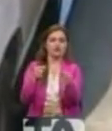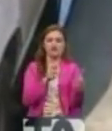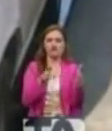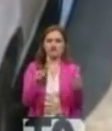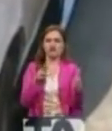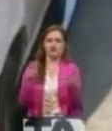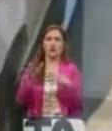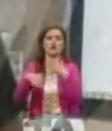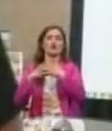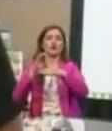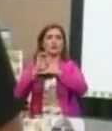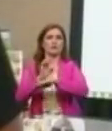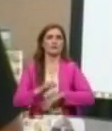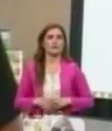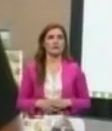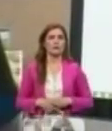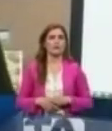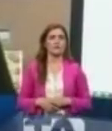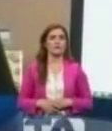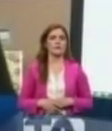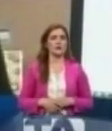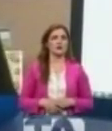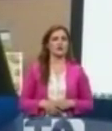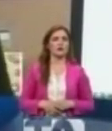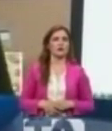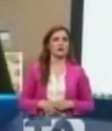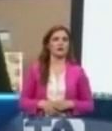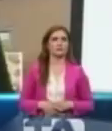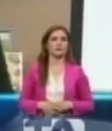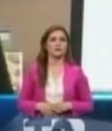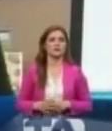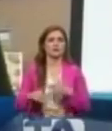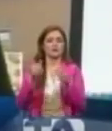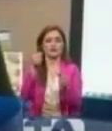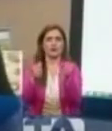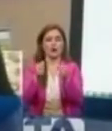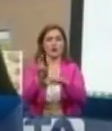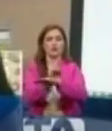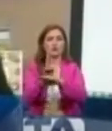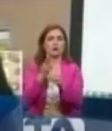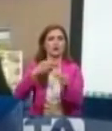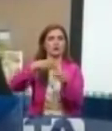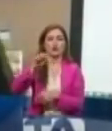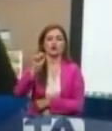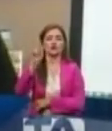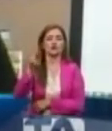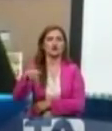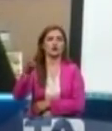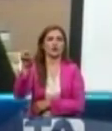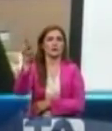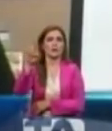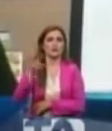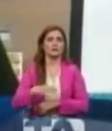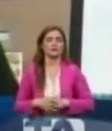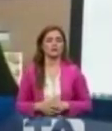recorridos a nivel nacional. Todas, es una flota pues, que todos los vehículos utilizan combustible súper. Se lo pongo de esta